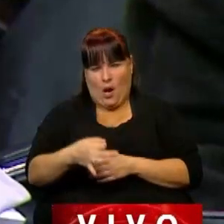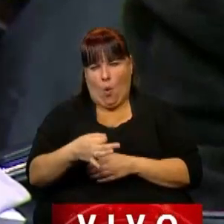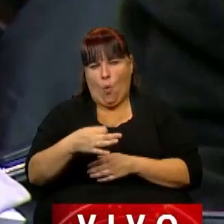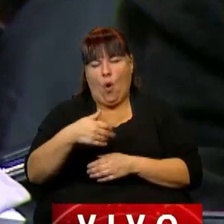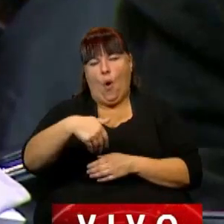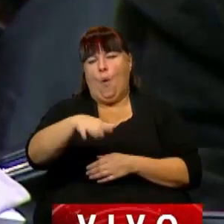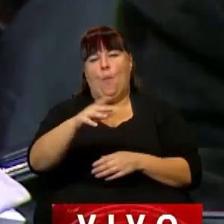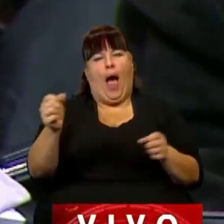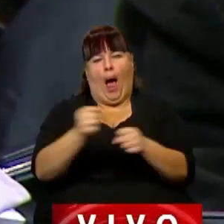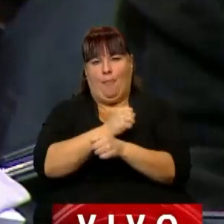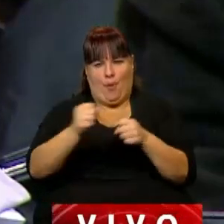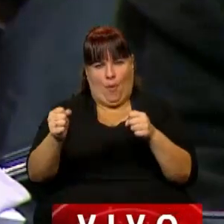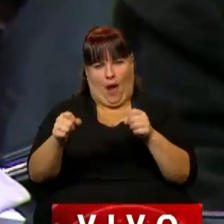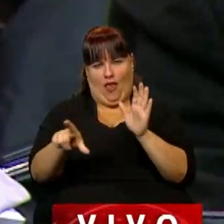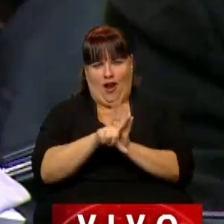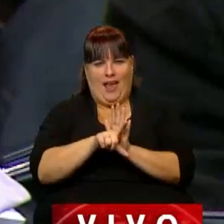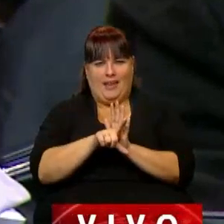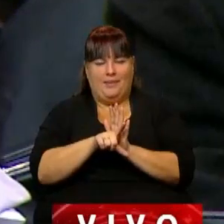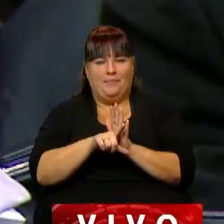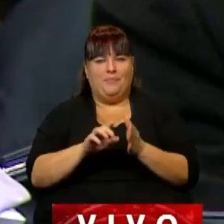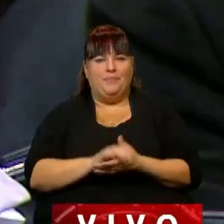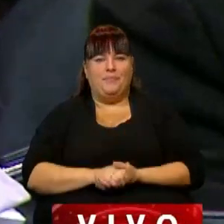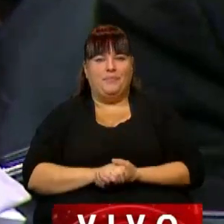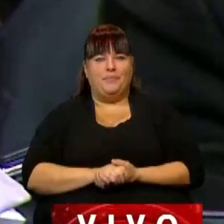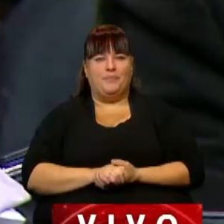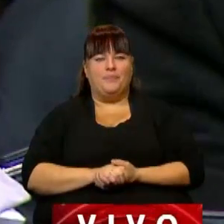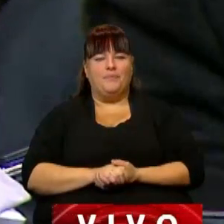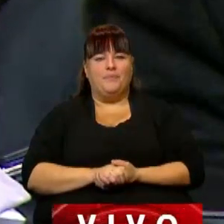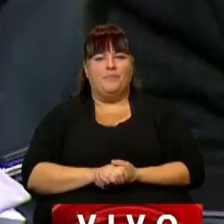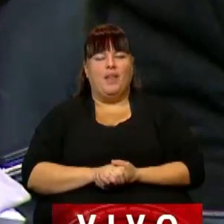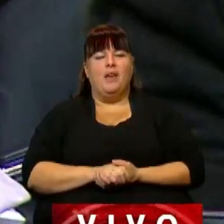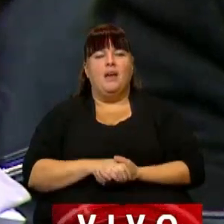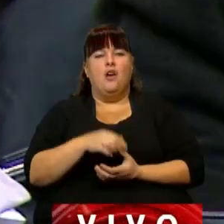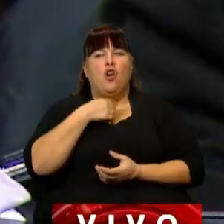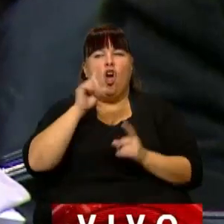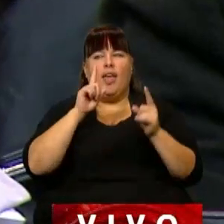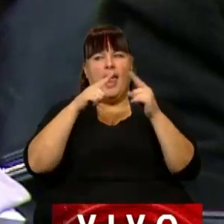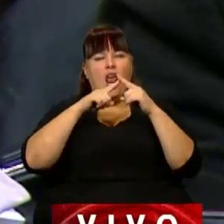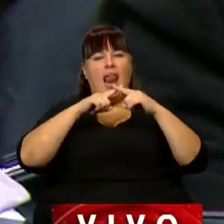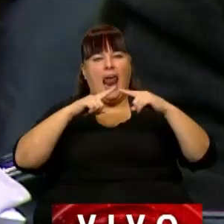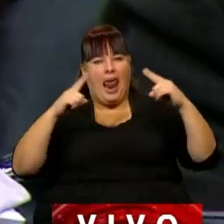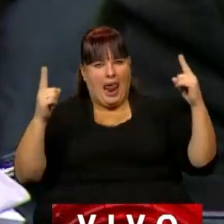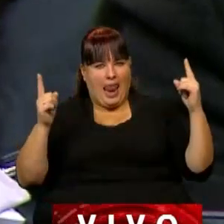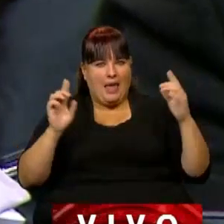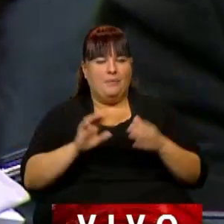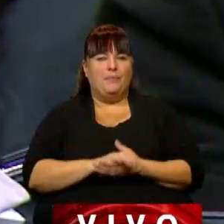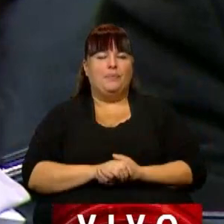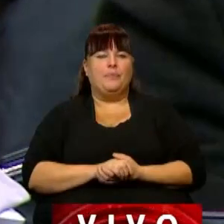vamos a tener media sanción de la ley. No quiero extenderme,